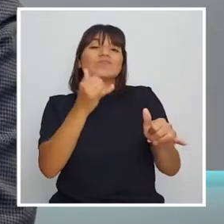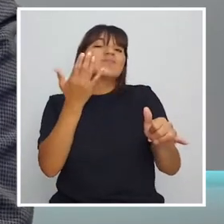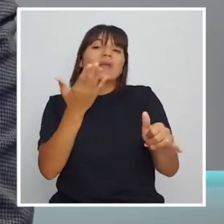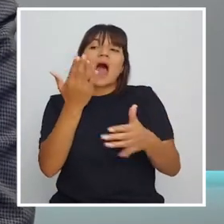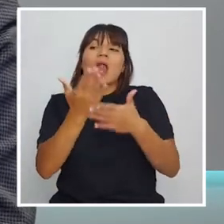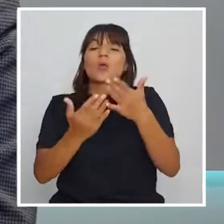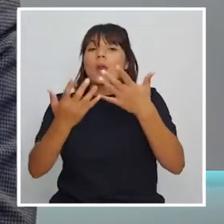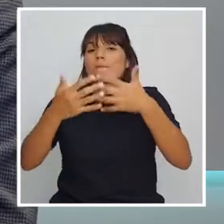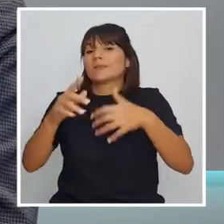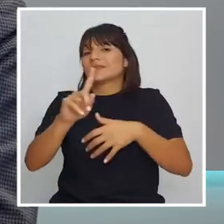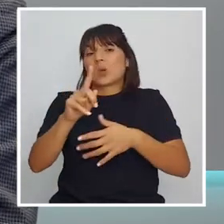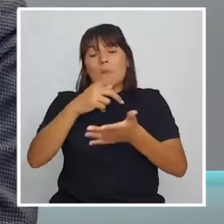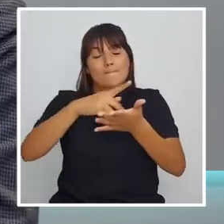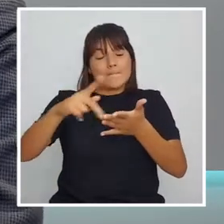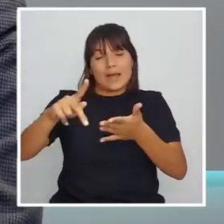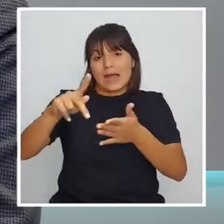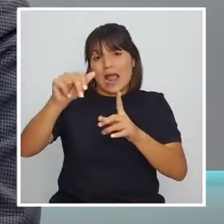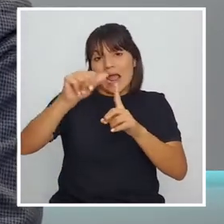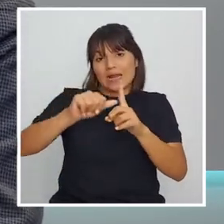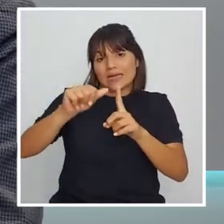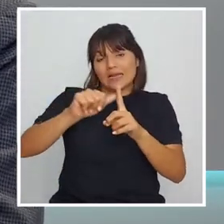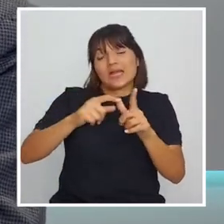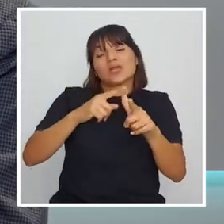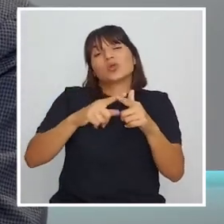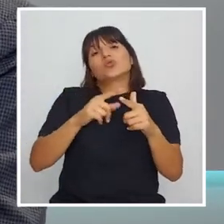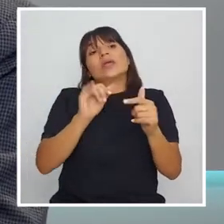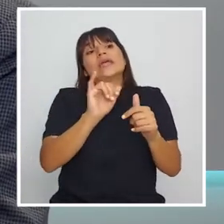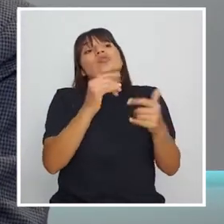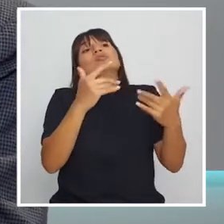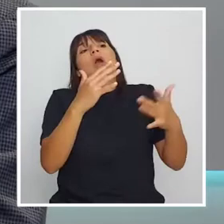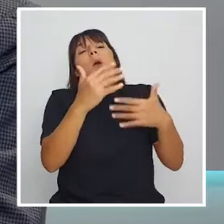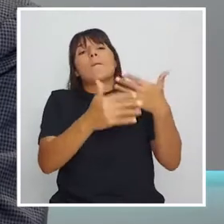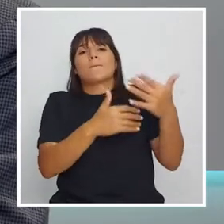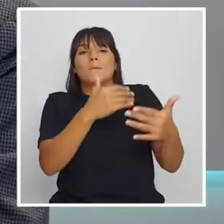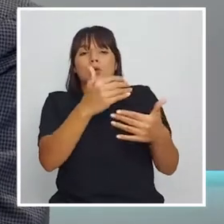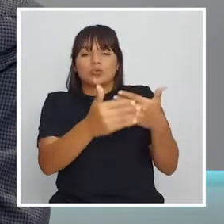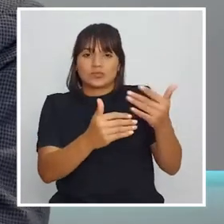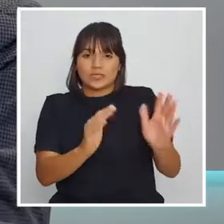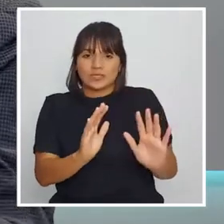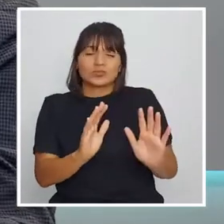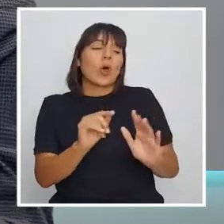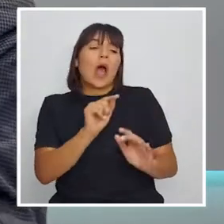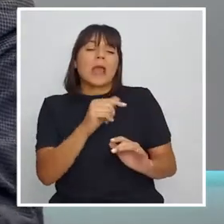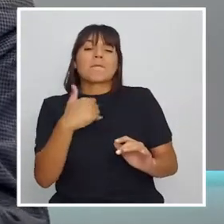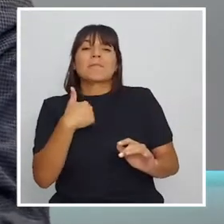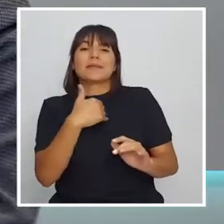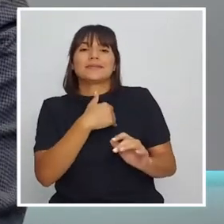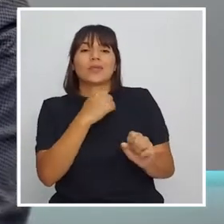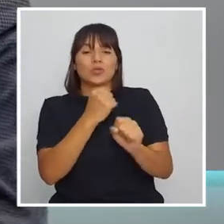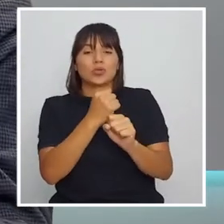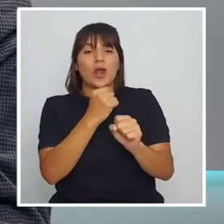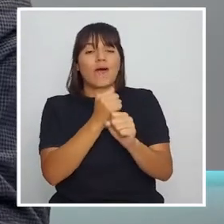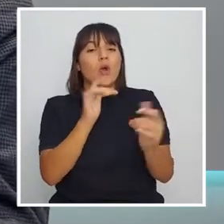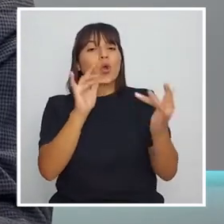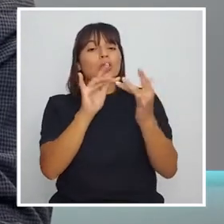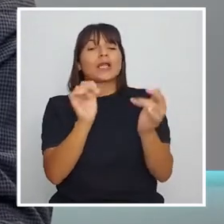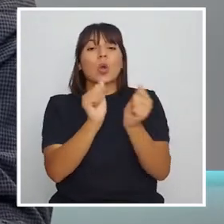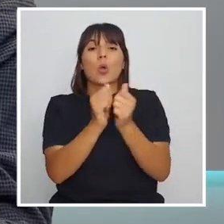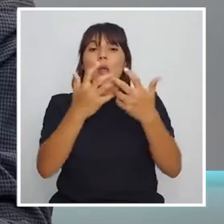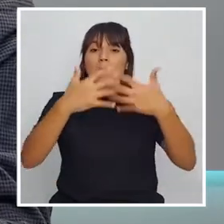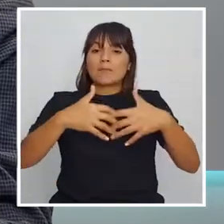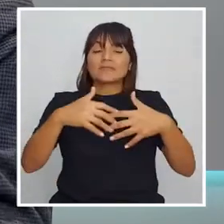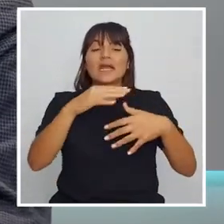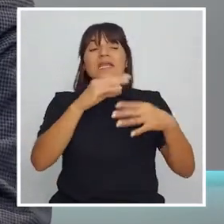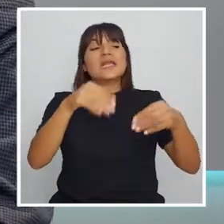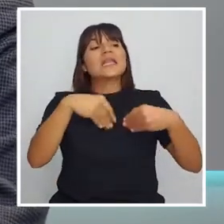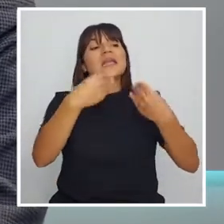y eso ya sigue un trámite, un proceso en donde el Ministerio de Trabajo se pone en contacto con la empresa y le da un plazo perentorio para